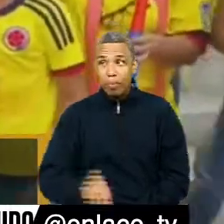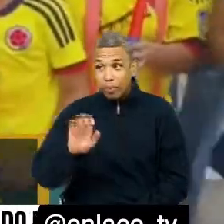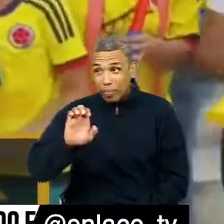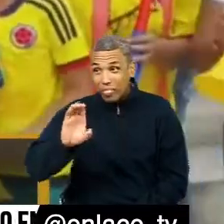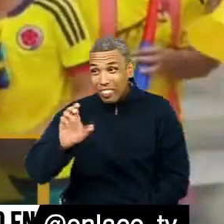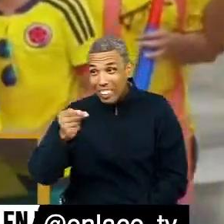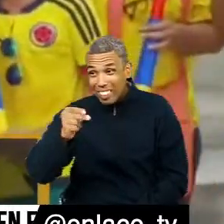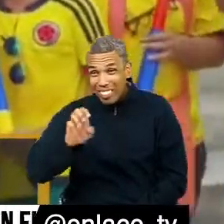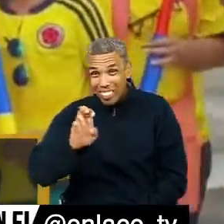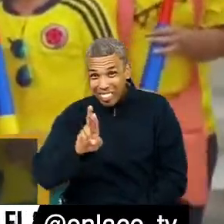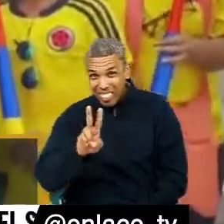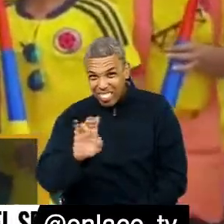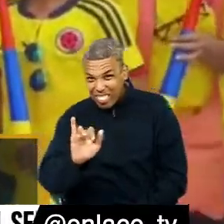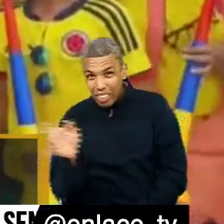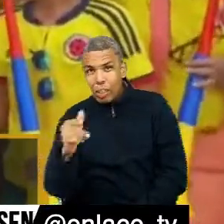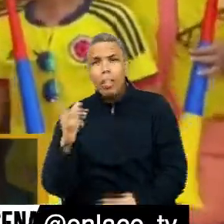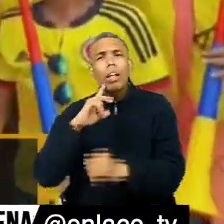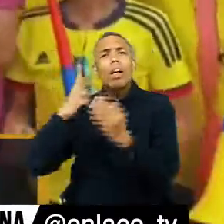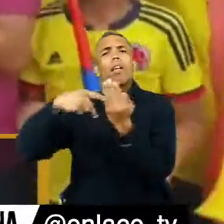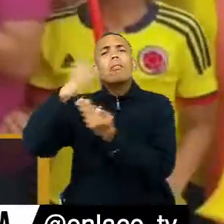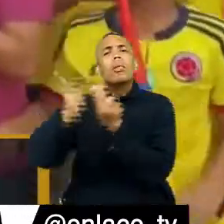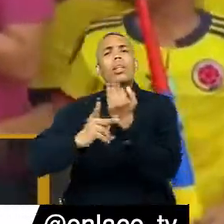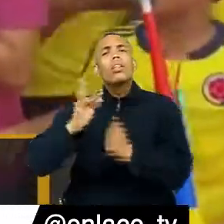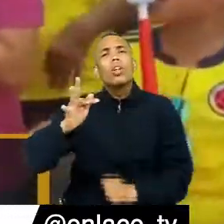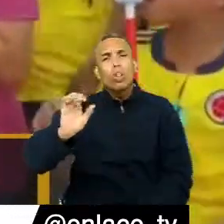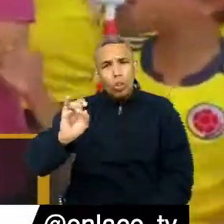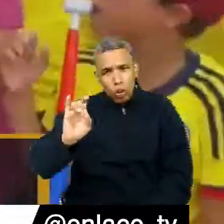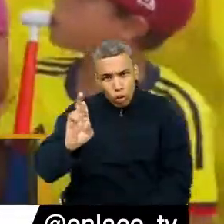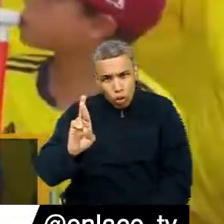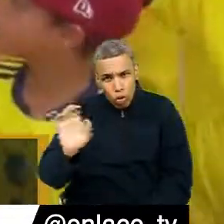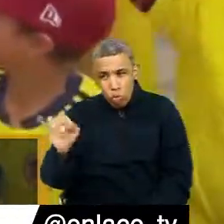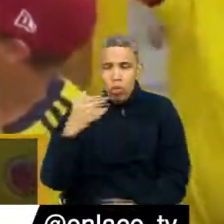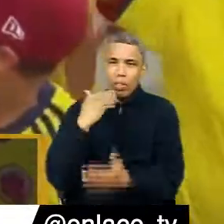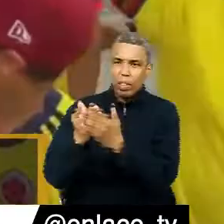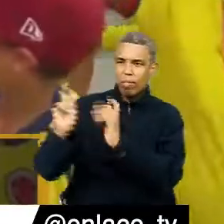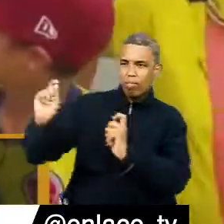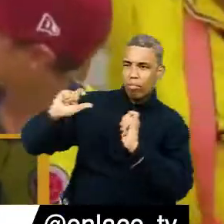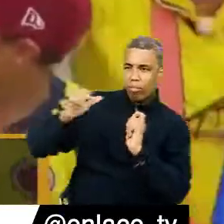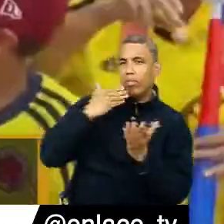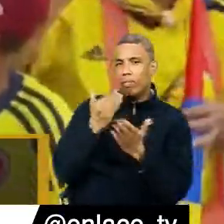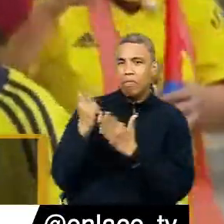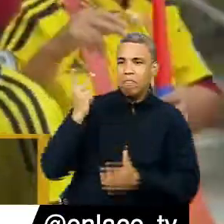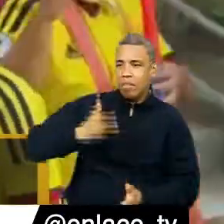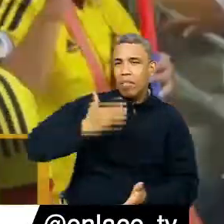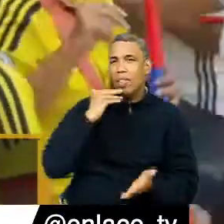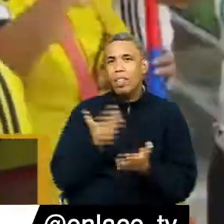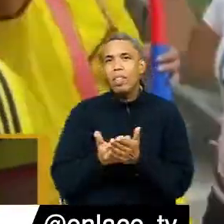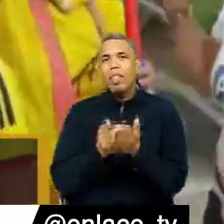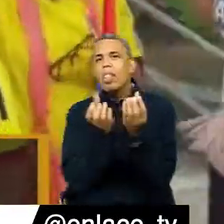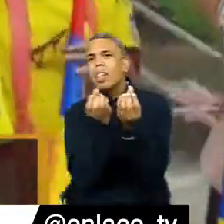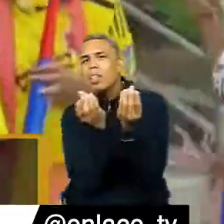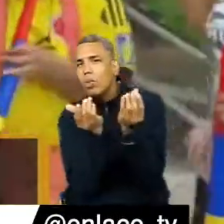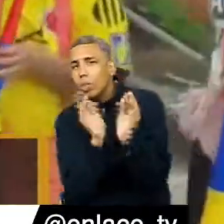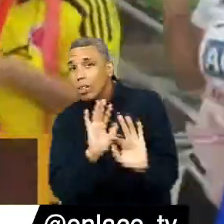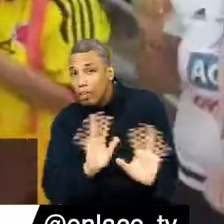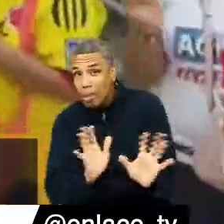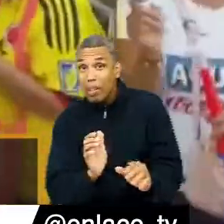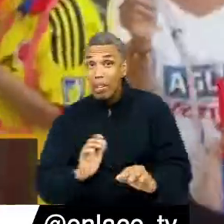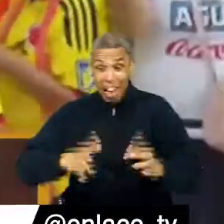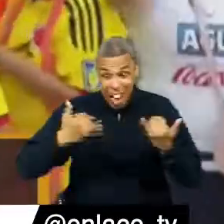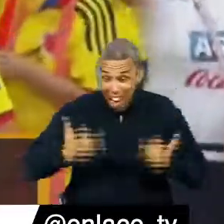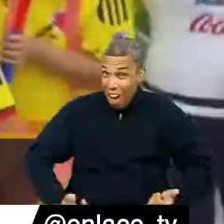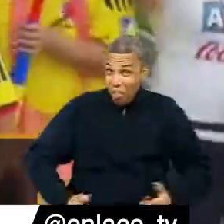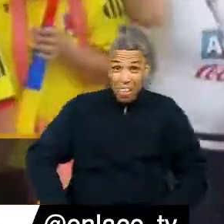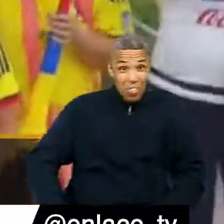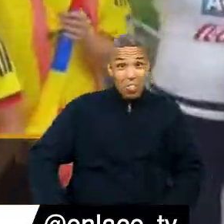Tour, nos despedimos desde Barranquilla con la bulla de los barranqueños. Paola, feliz tarde, que disfrutemos el partido. Nos vamos entonces al estadio a vivir la fiesta